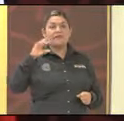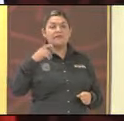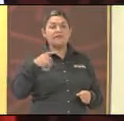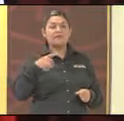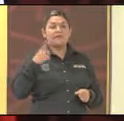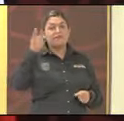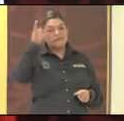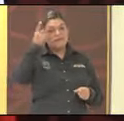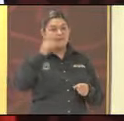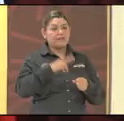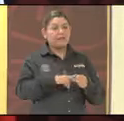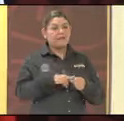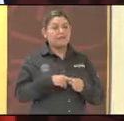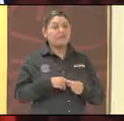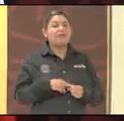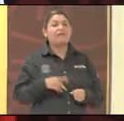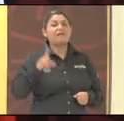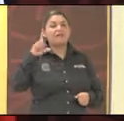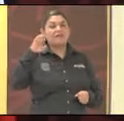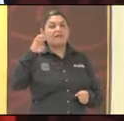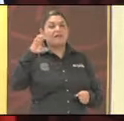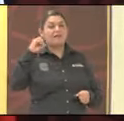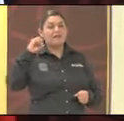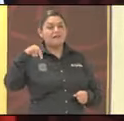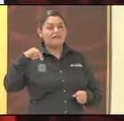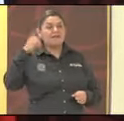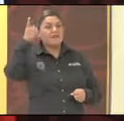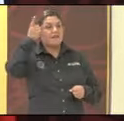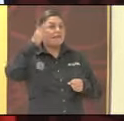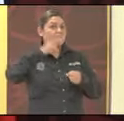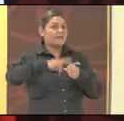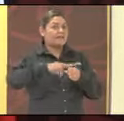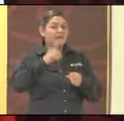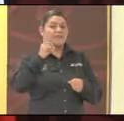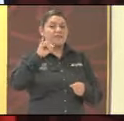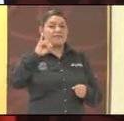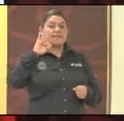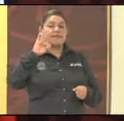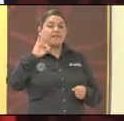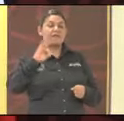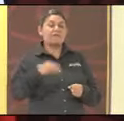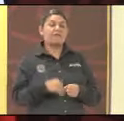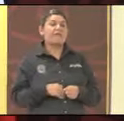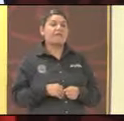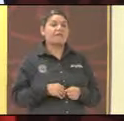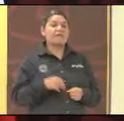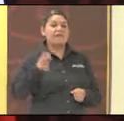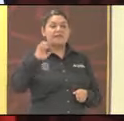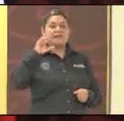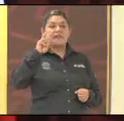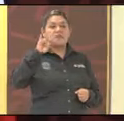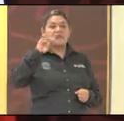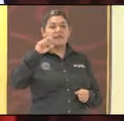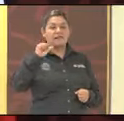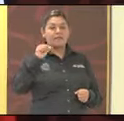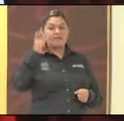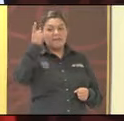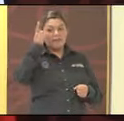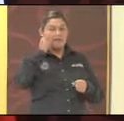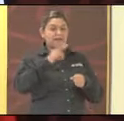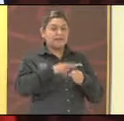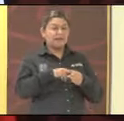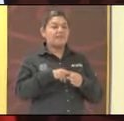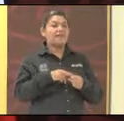particular, Delia Margarita Horta, directora del sistema DIF, Naibi Araceli Castillo, directora general de